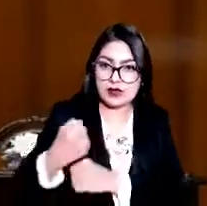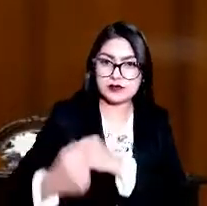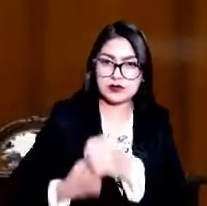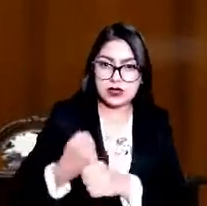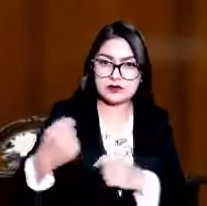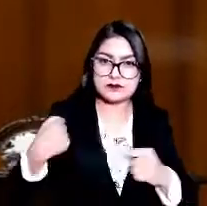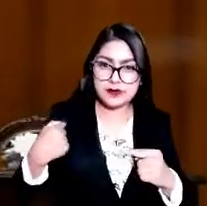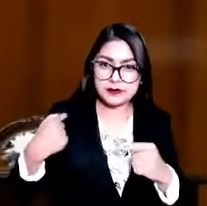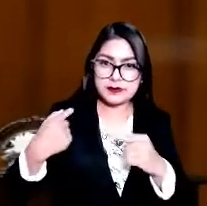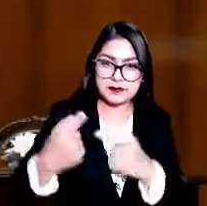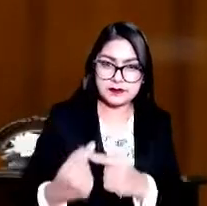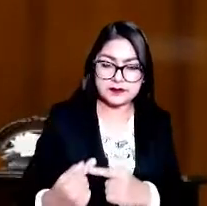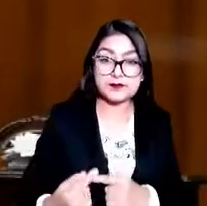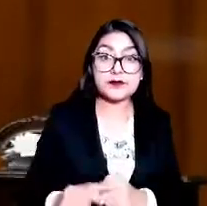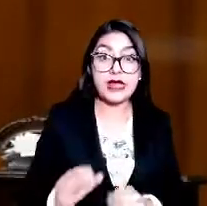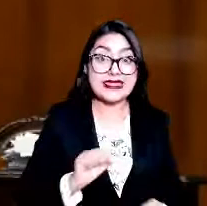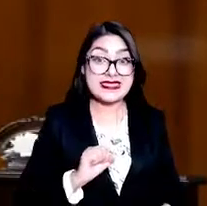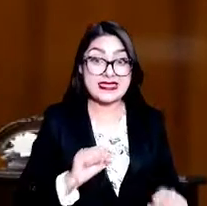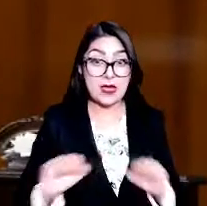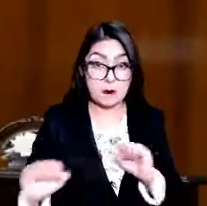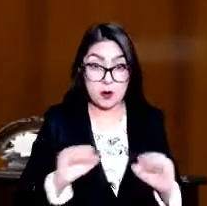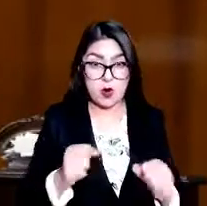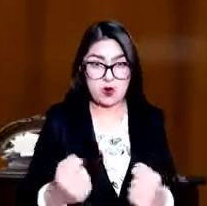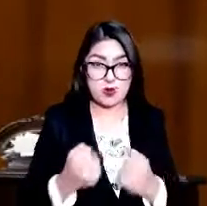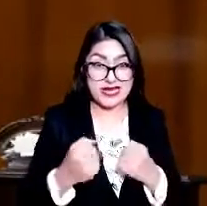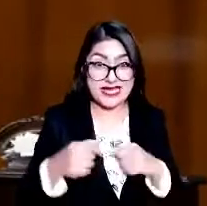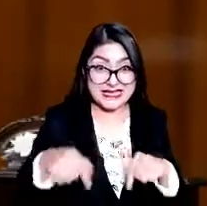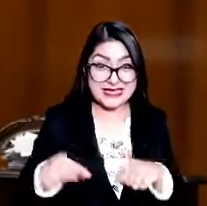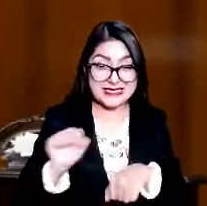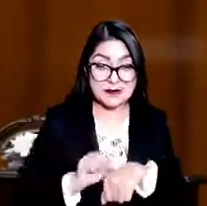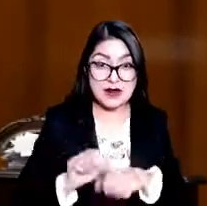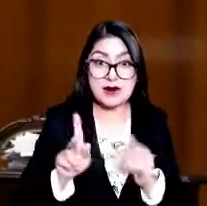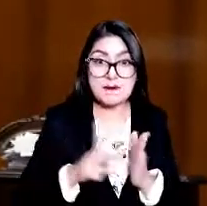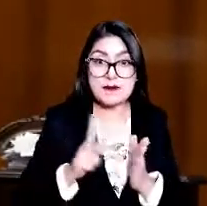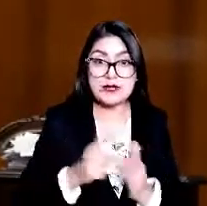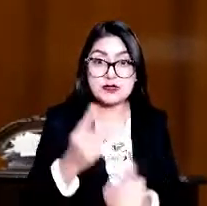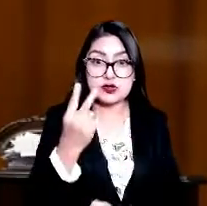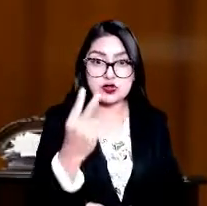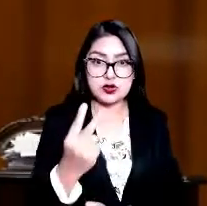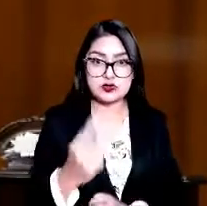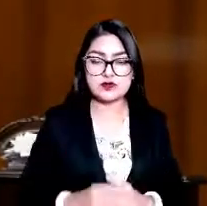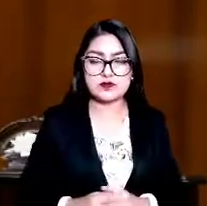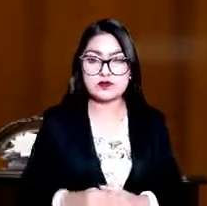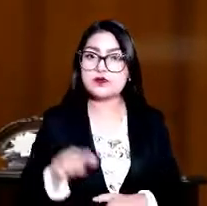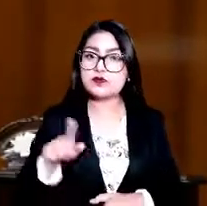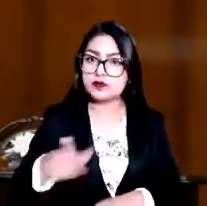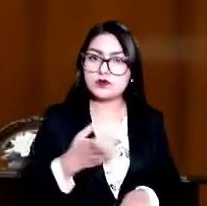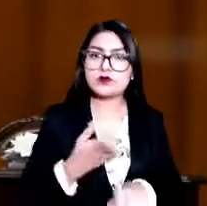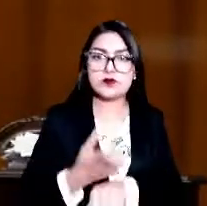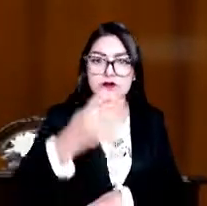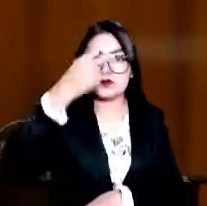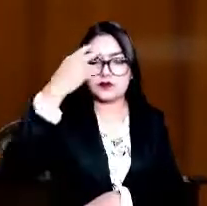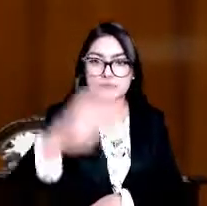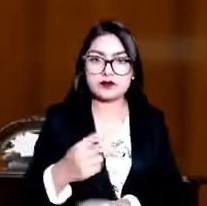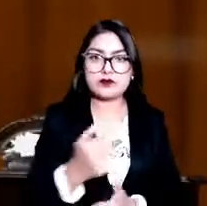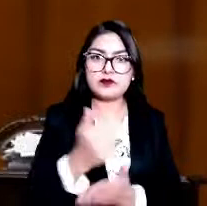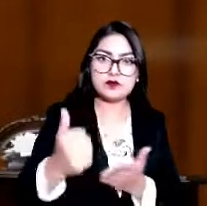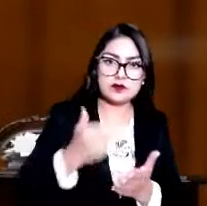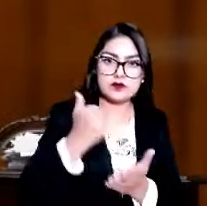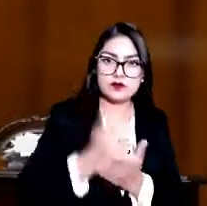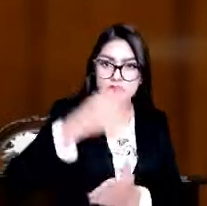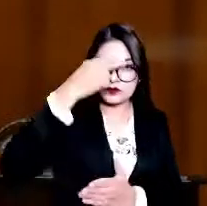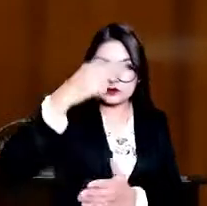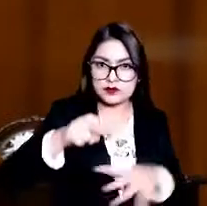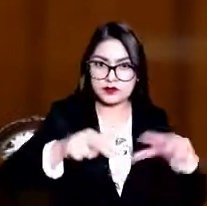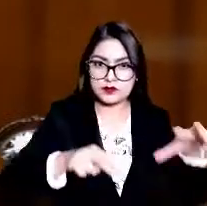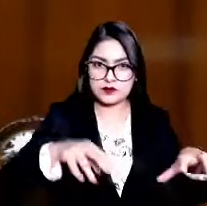Dos temblores fuertes en esta misma semana. En el Estado de México, en la Ciudad de México, así